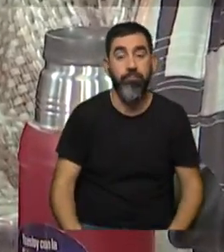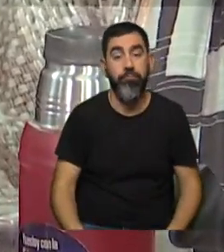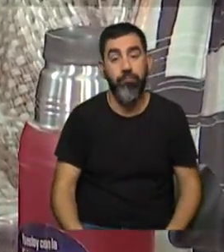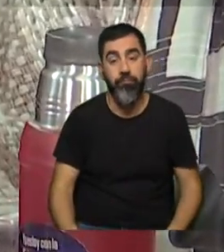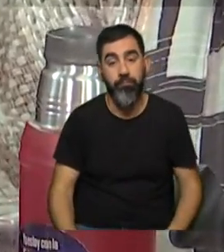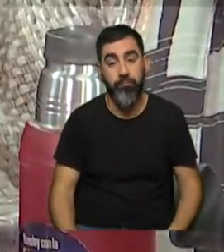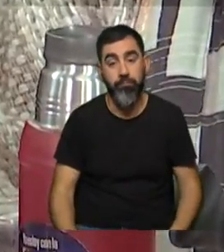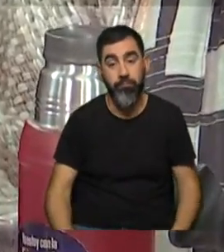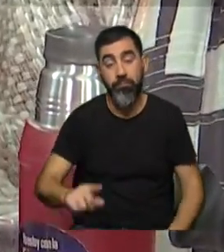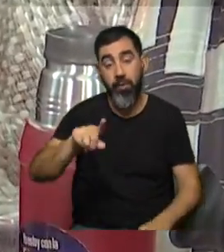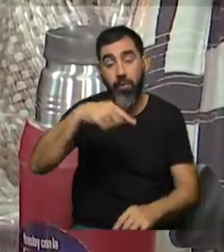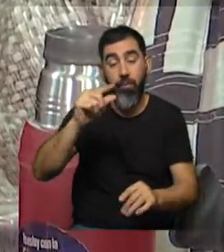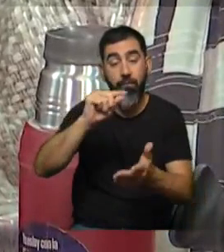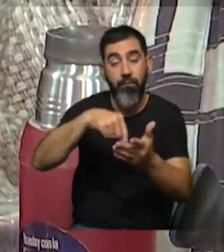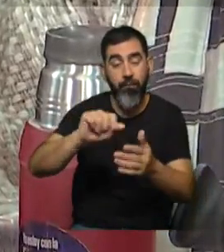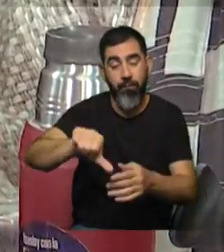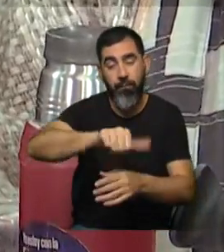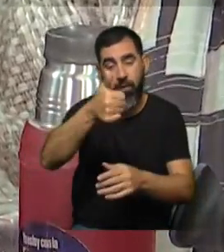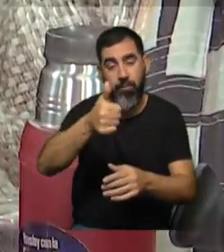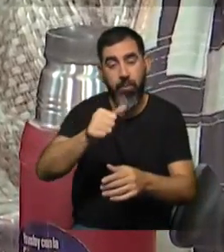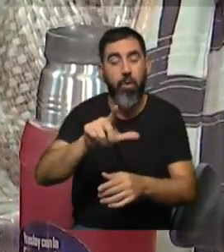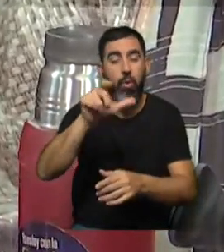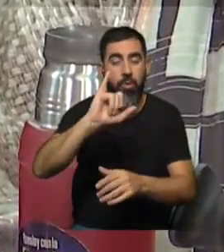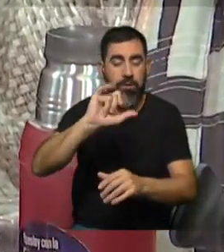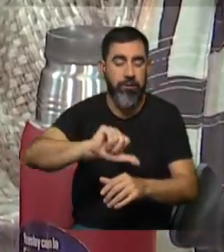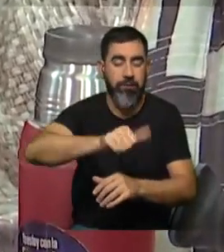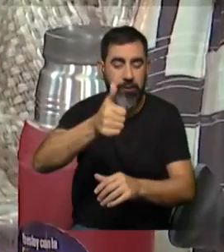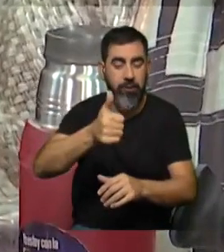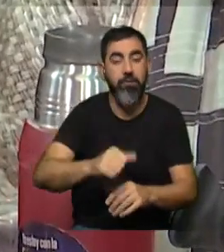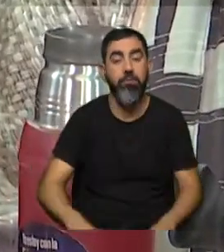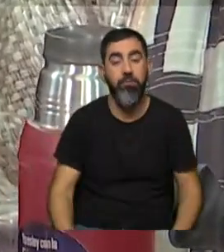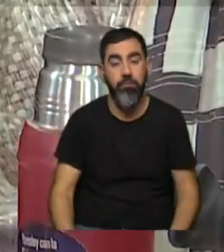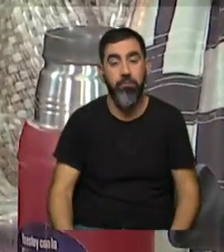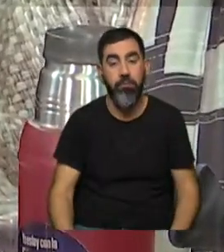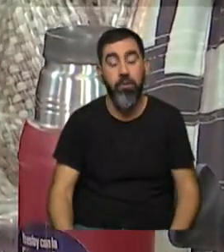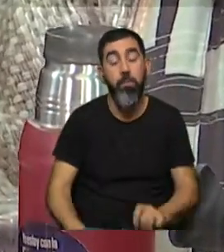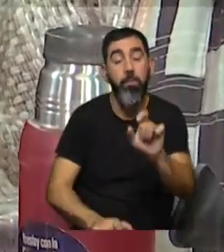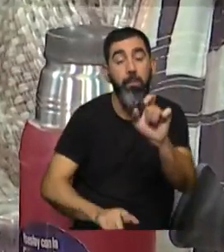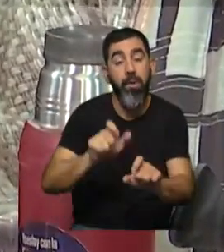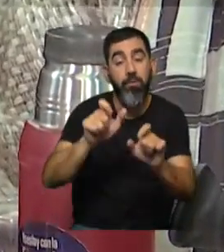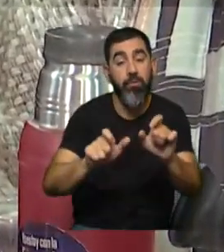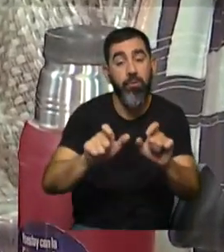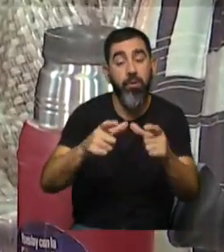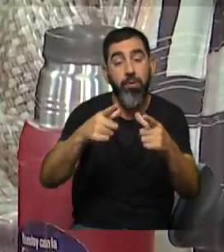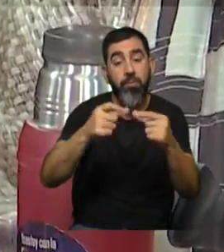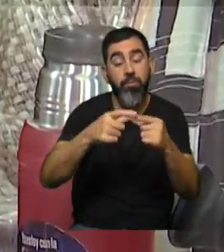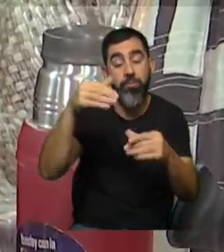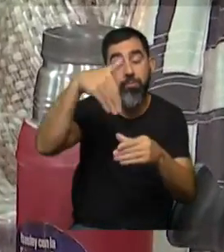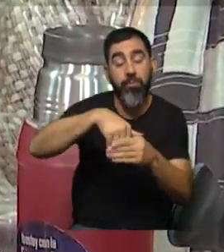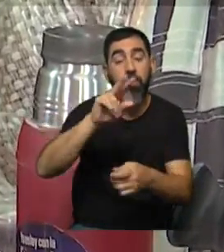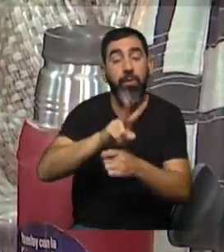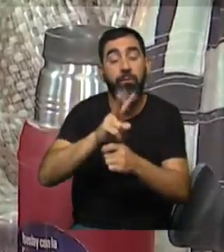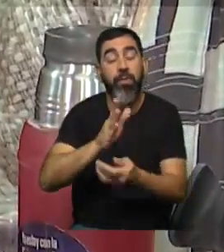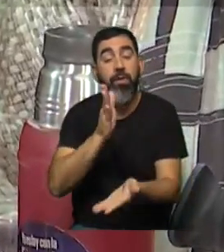de que lleguemos a las firmas que naturalmente vamos a llegar de que nuestro pueblo ponga una papeleta que defiende